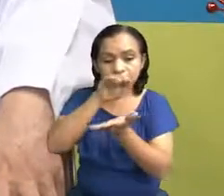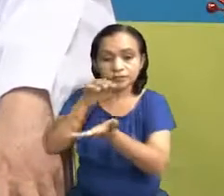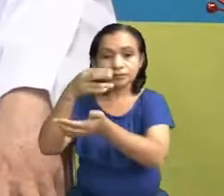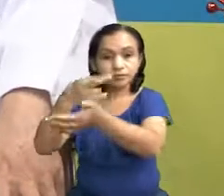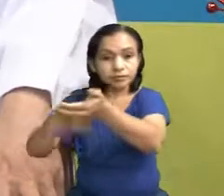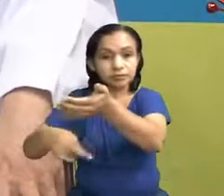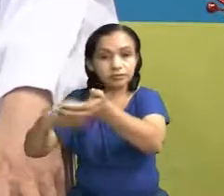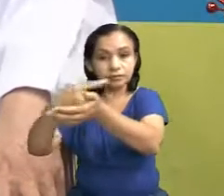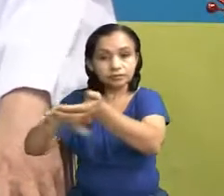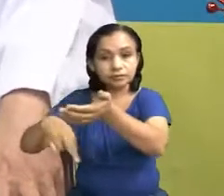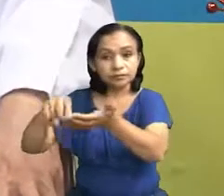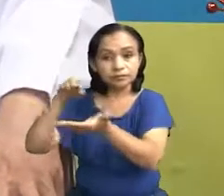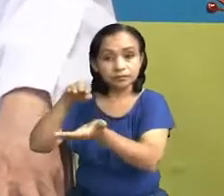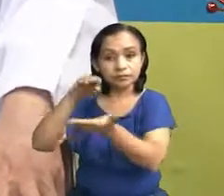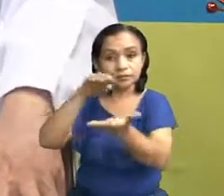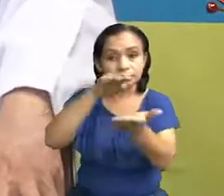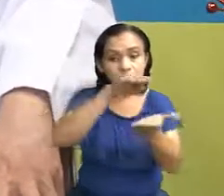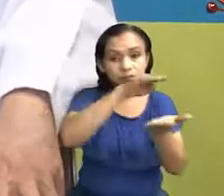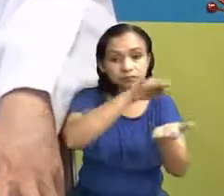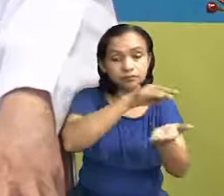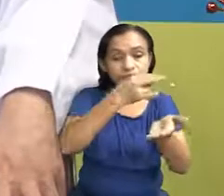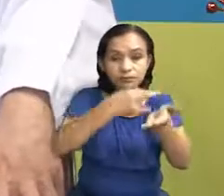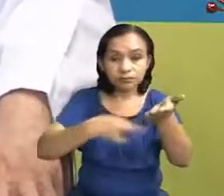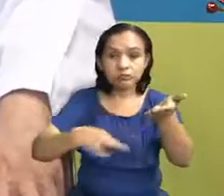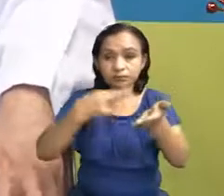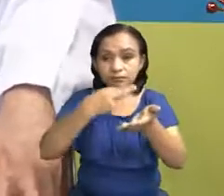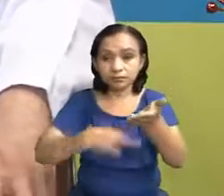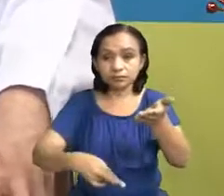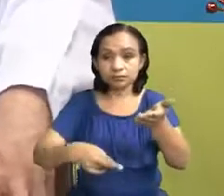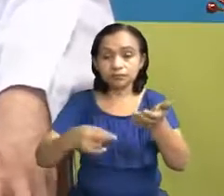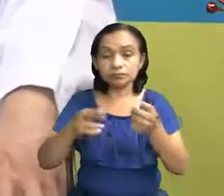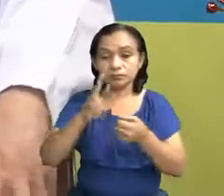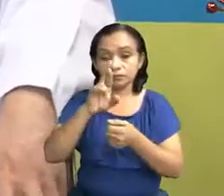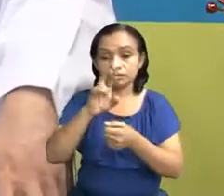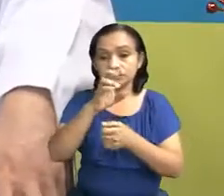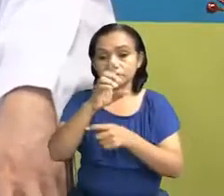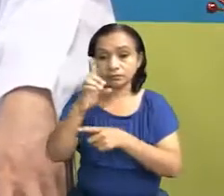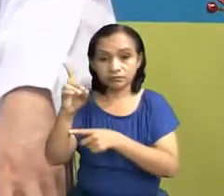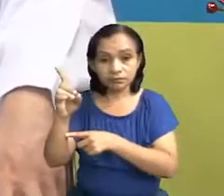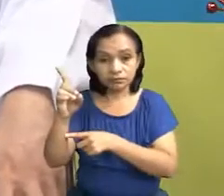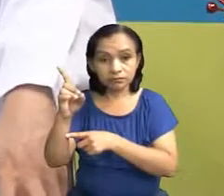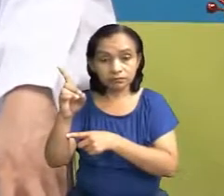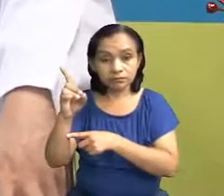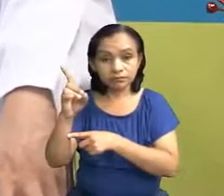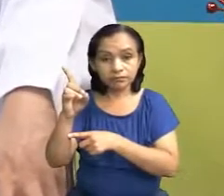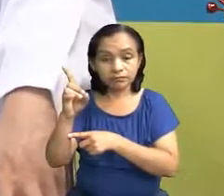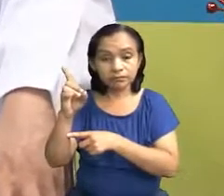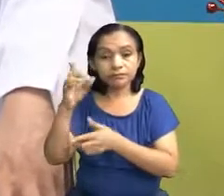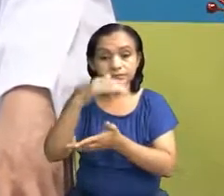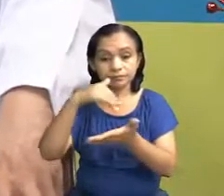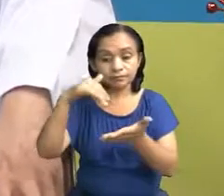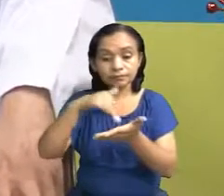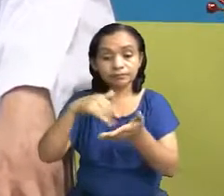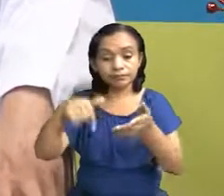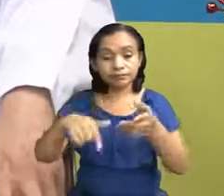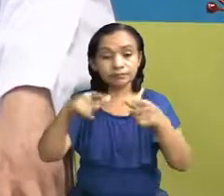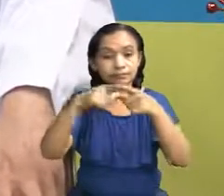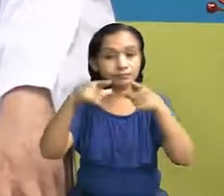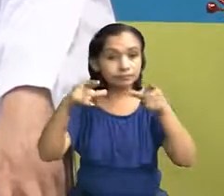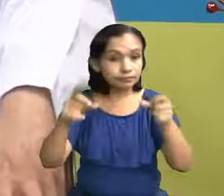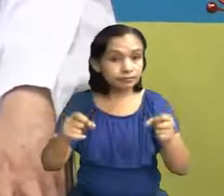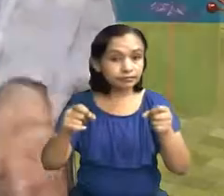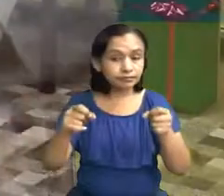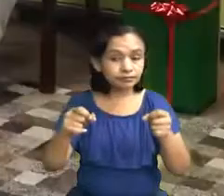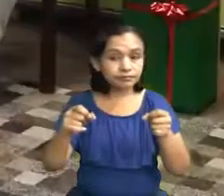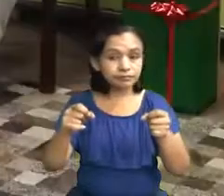banco. En los bancos de sangre, recordemos que los bancos de sangre son una red, ¿verdad? La cabeza del sistema está acá en Managua, en el